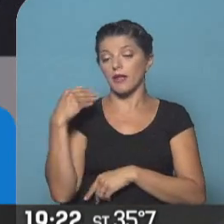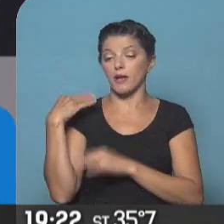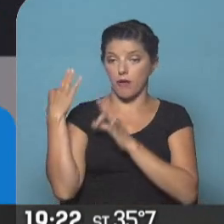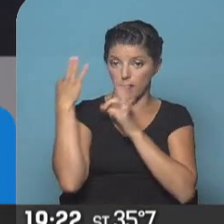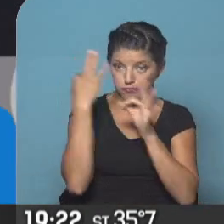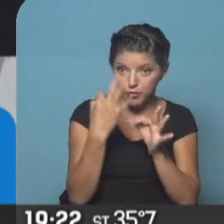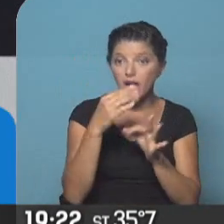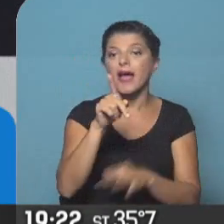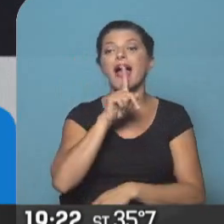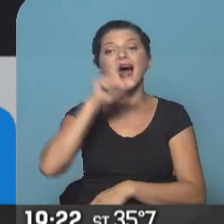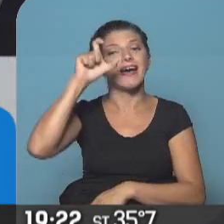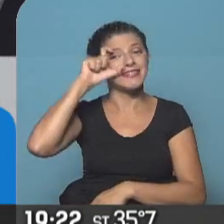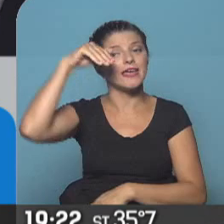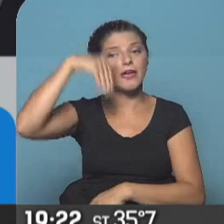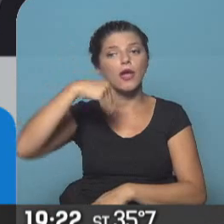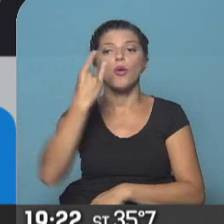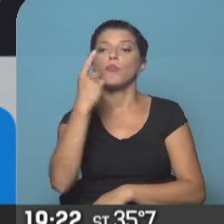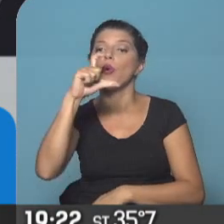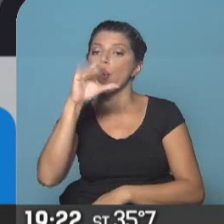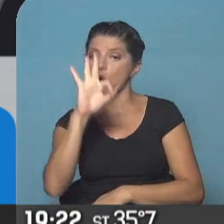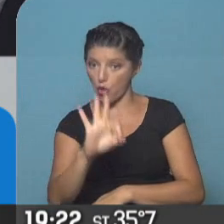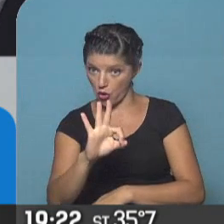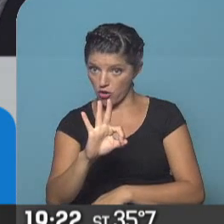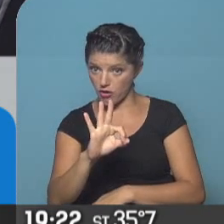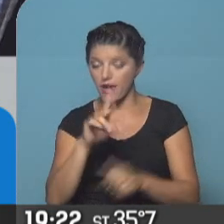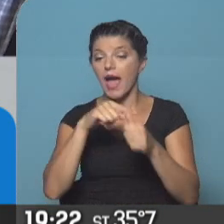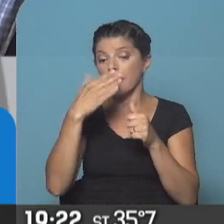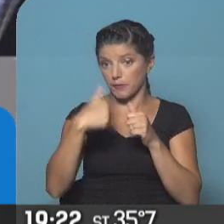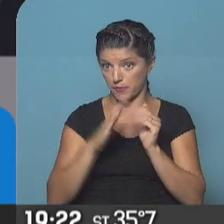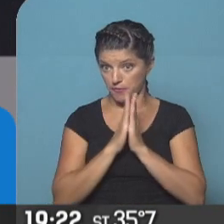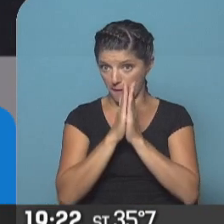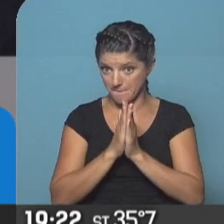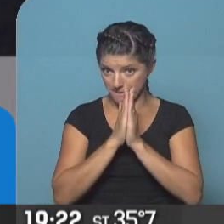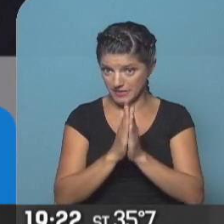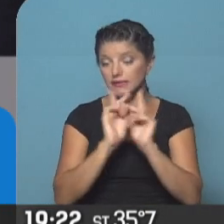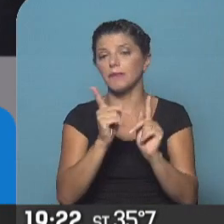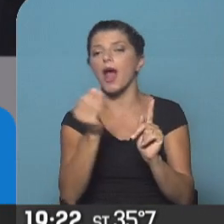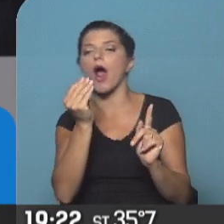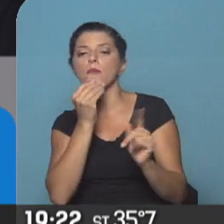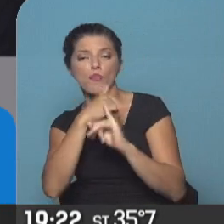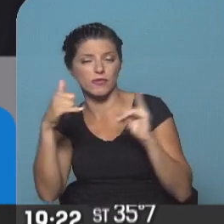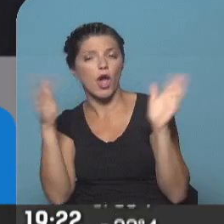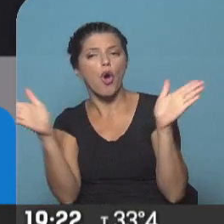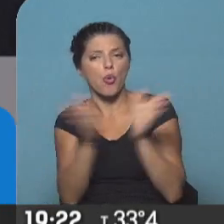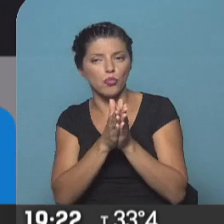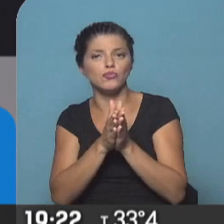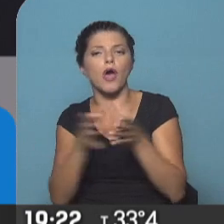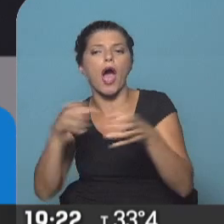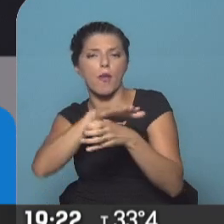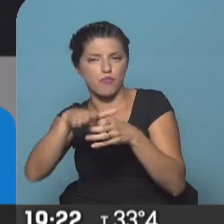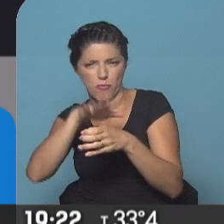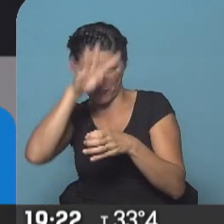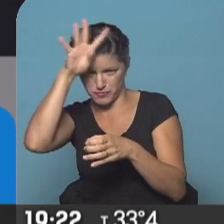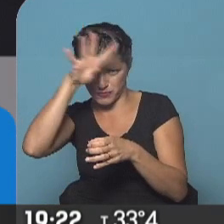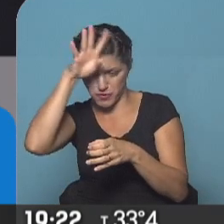que es la capital de la Araucanía, donde va a celebrar una misa y va a almorzar con las comunidades de pueblos originarios, el pueblo